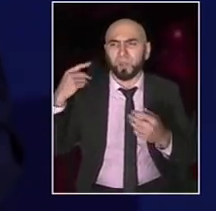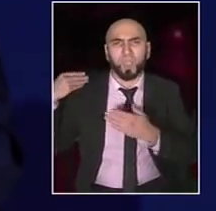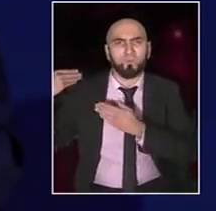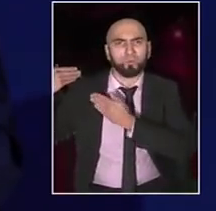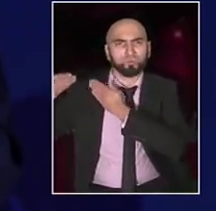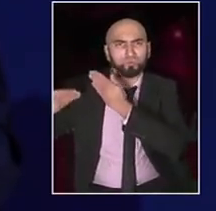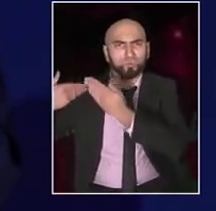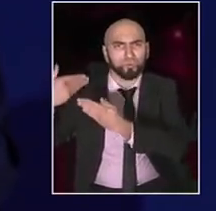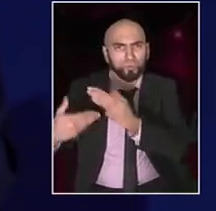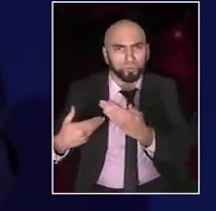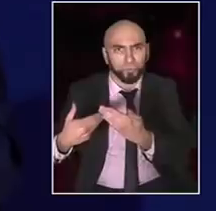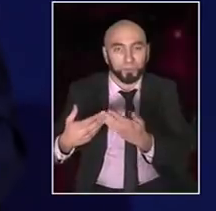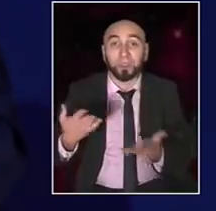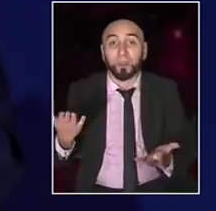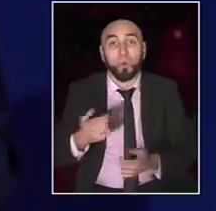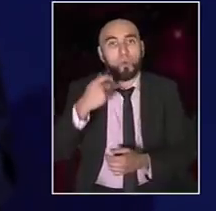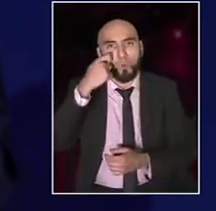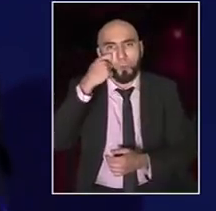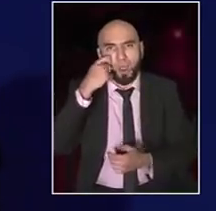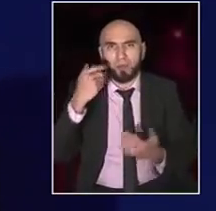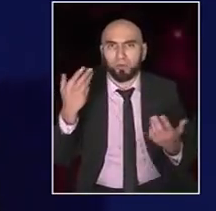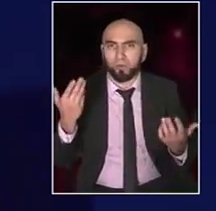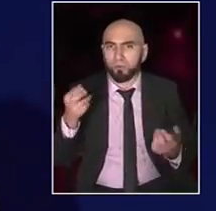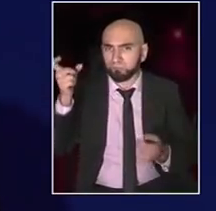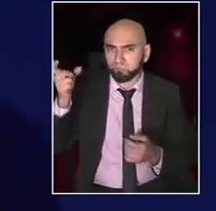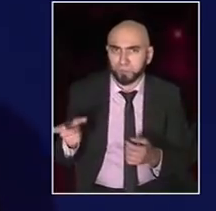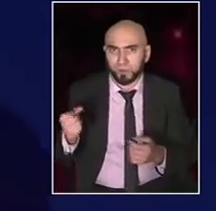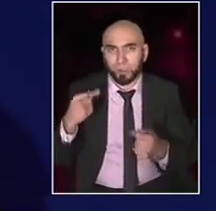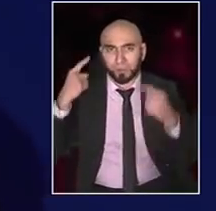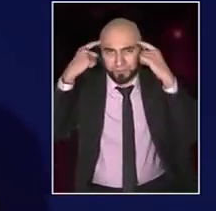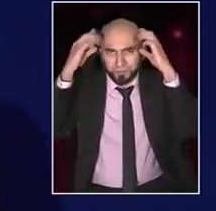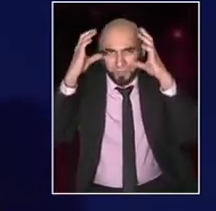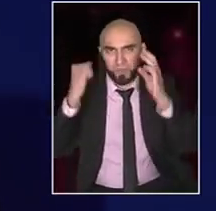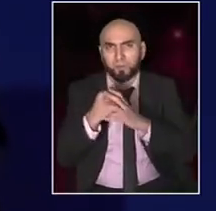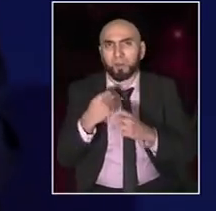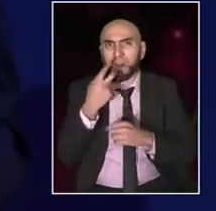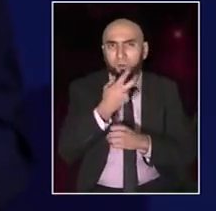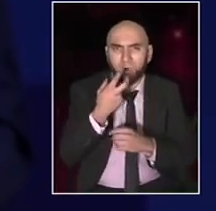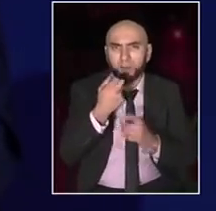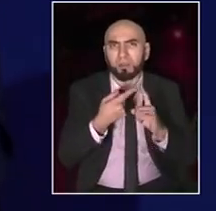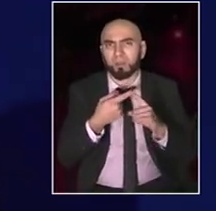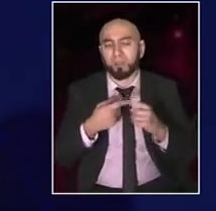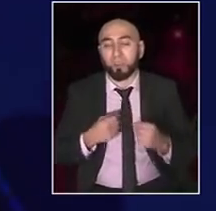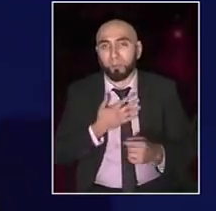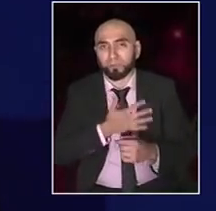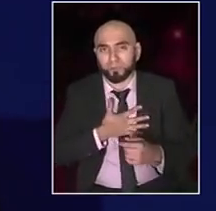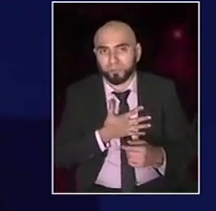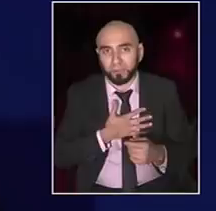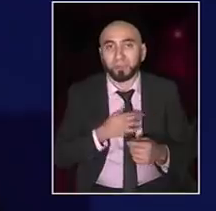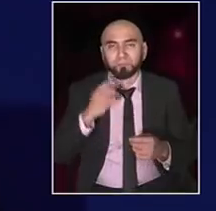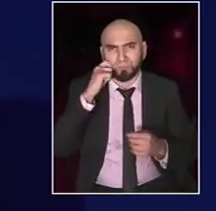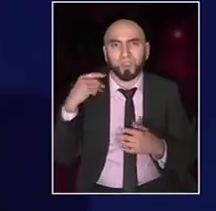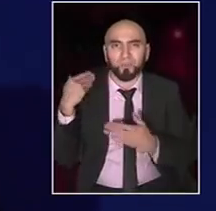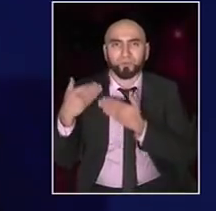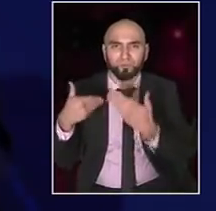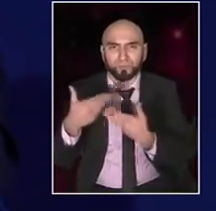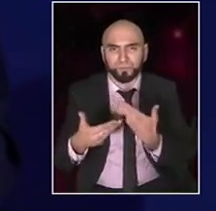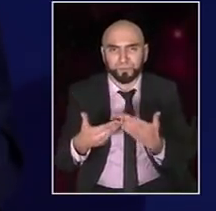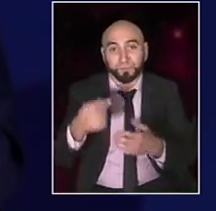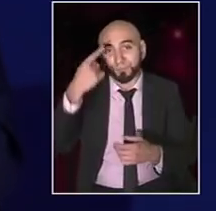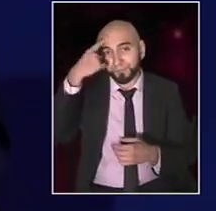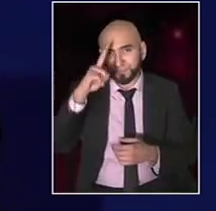Y los seres humanos particularmente, nuestro cerebro, nuestro lenguaje, nuestras emociones son un producto evolutivo. Pero lo que estamos